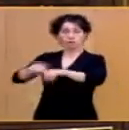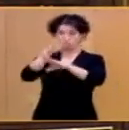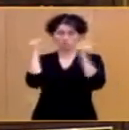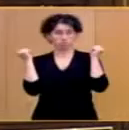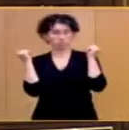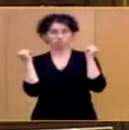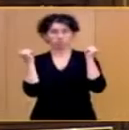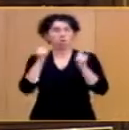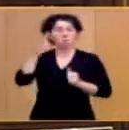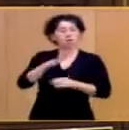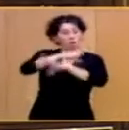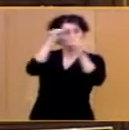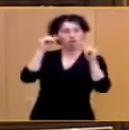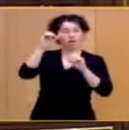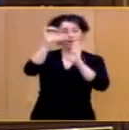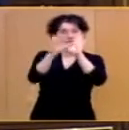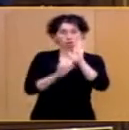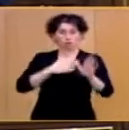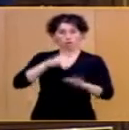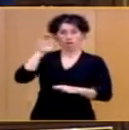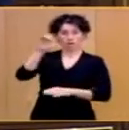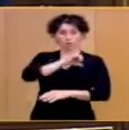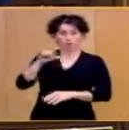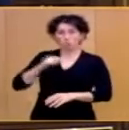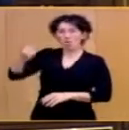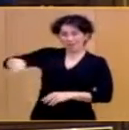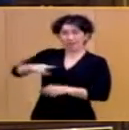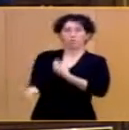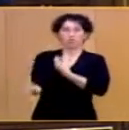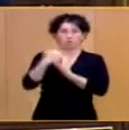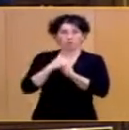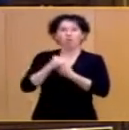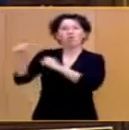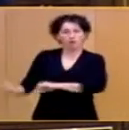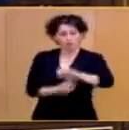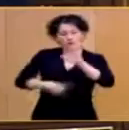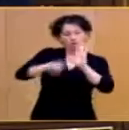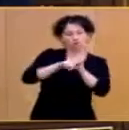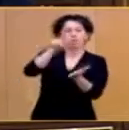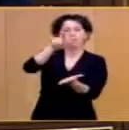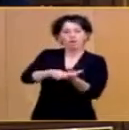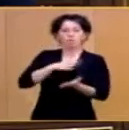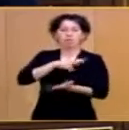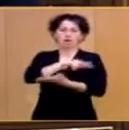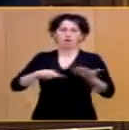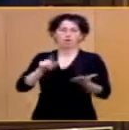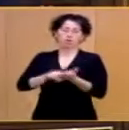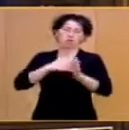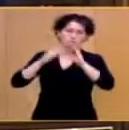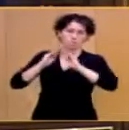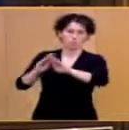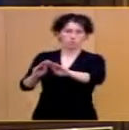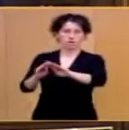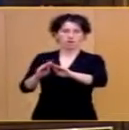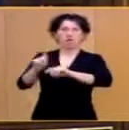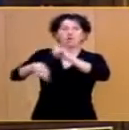que el Estatuto de Autonomía que ellos votaron defiende al gallego como lengua propia de Galicia y establece la obligación de los poderes